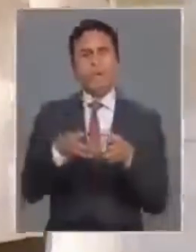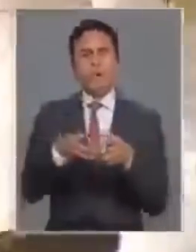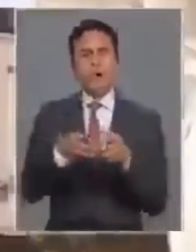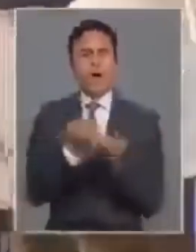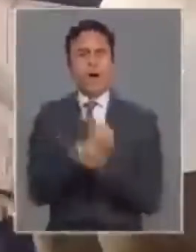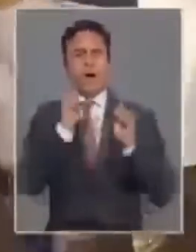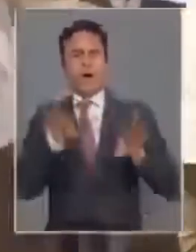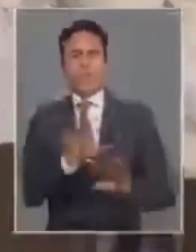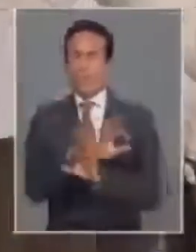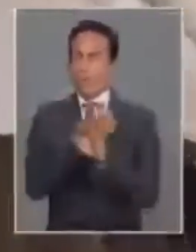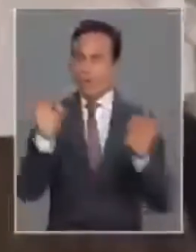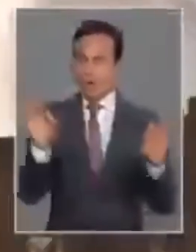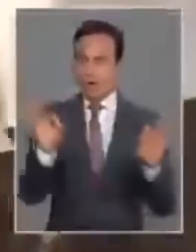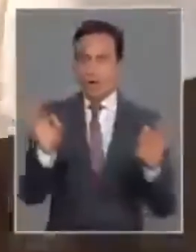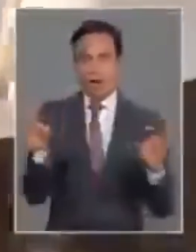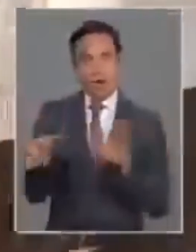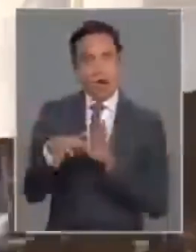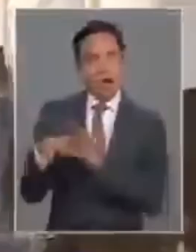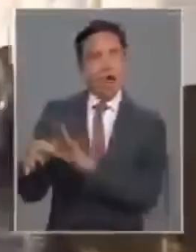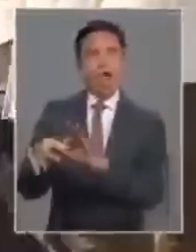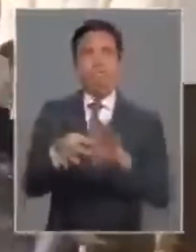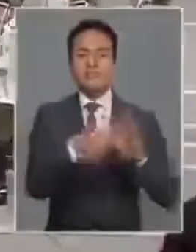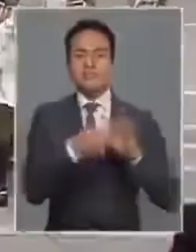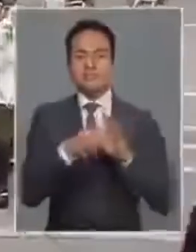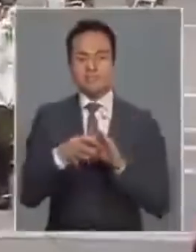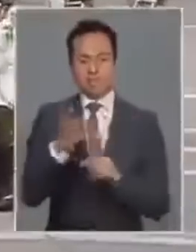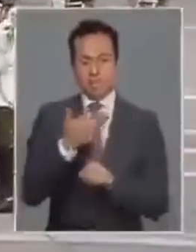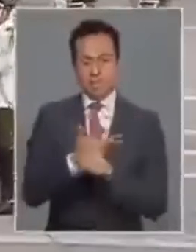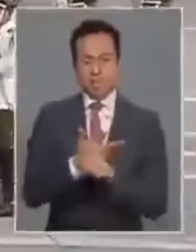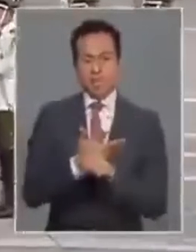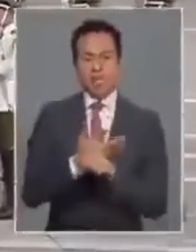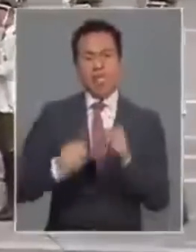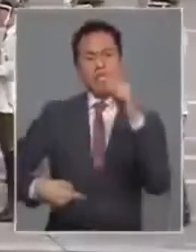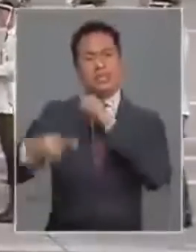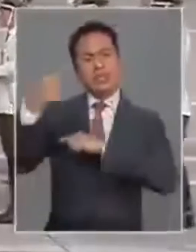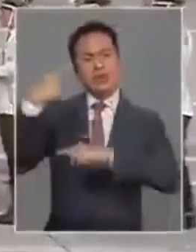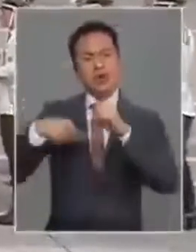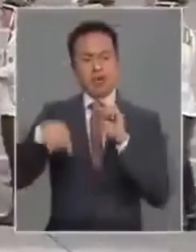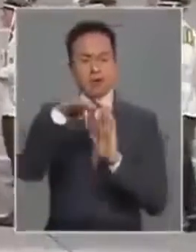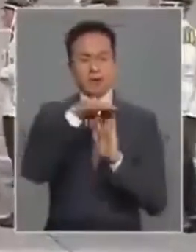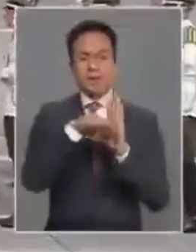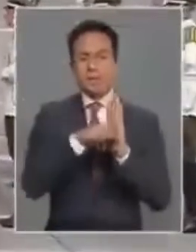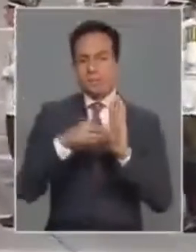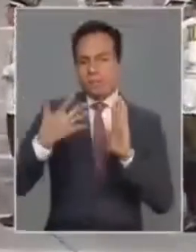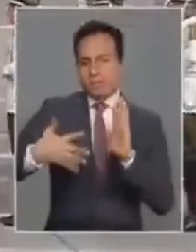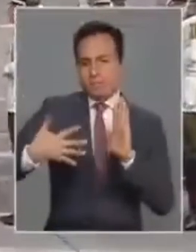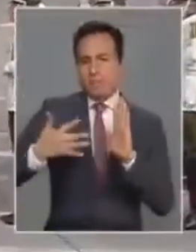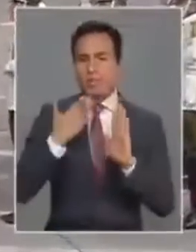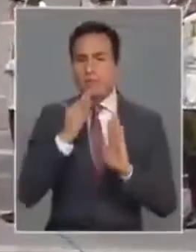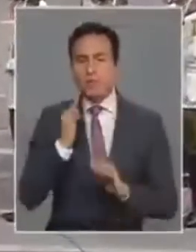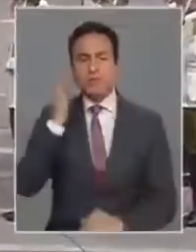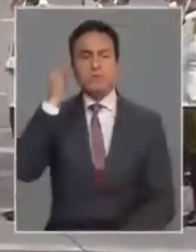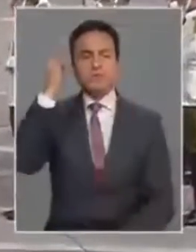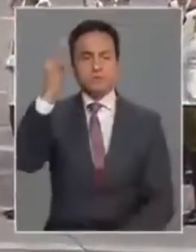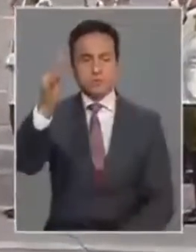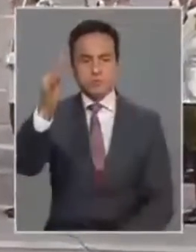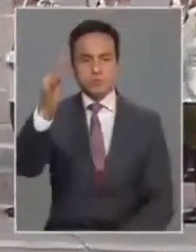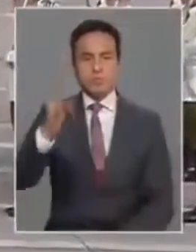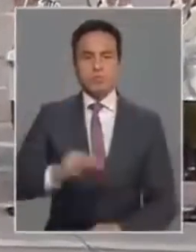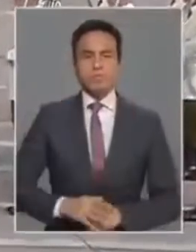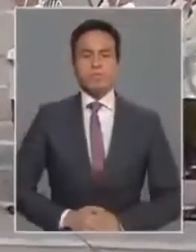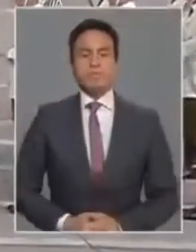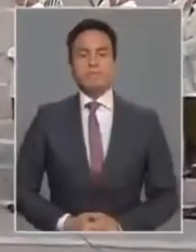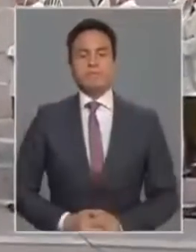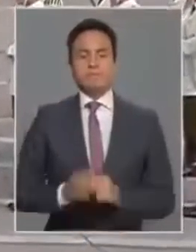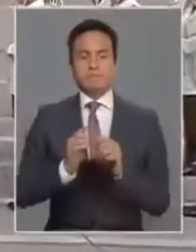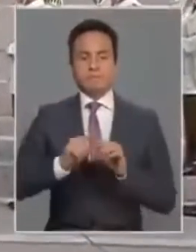Veo mucha coordinación. Los veo muy bien coordinaditos. Es como que yo estoy seguro que si a ellos les pusieran una